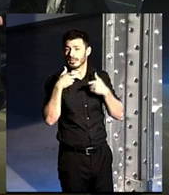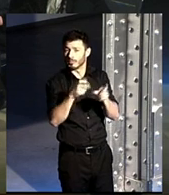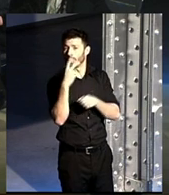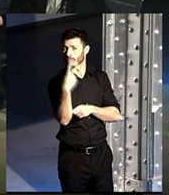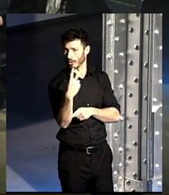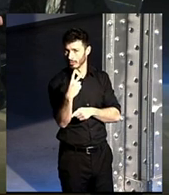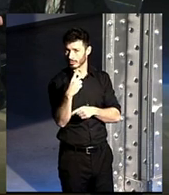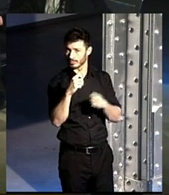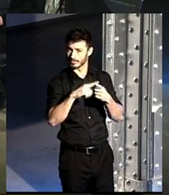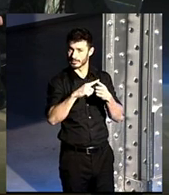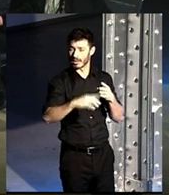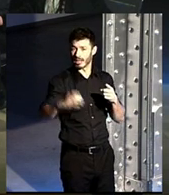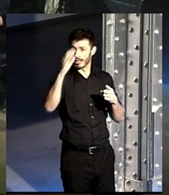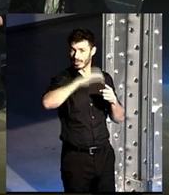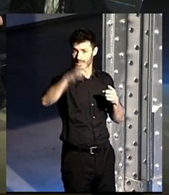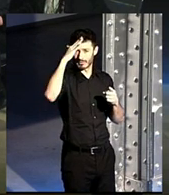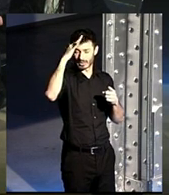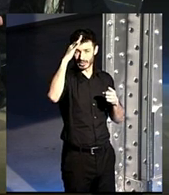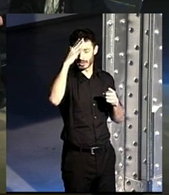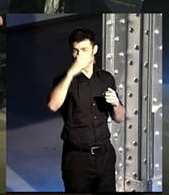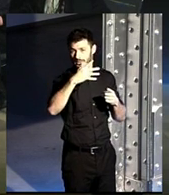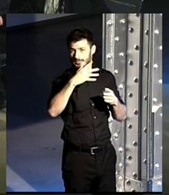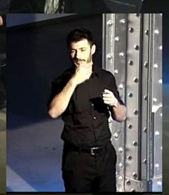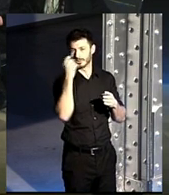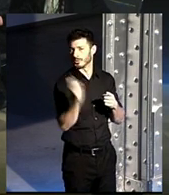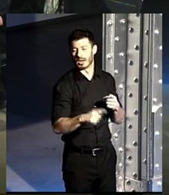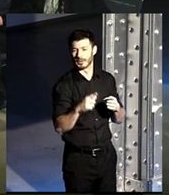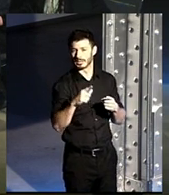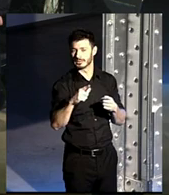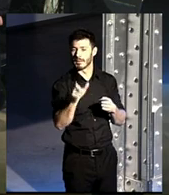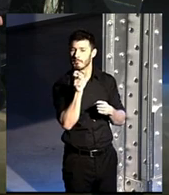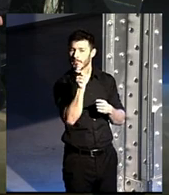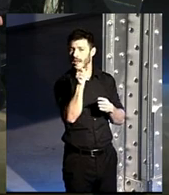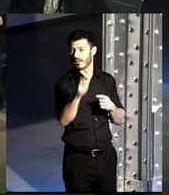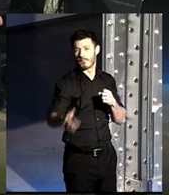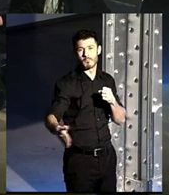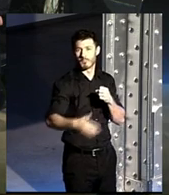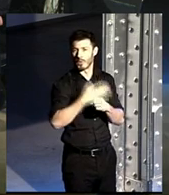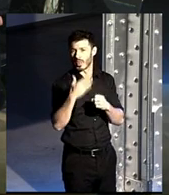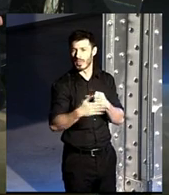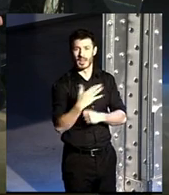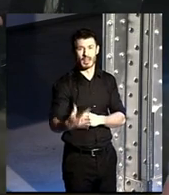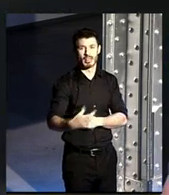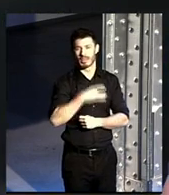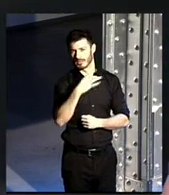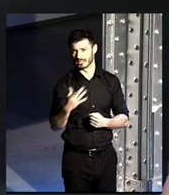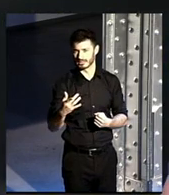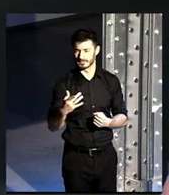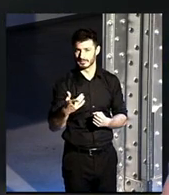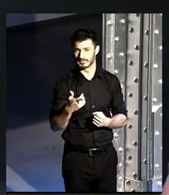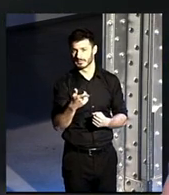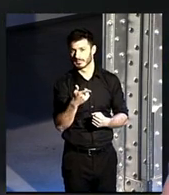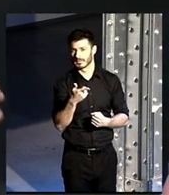palabra science fiction no se puede usar para Verne, porque es una palabra demasiado moderna. Digamos que se puede hablar, como se hablaba,